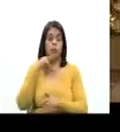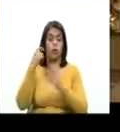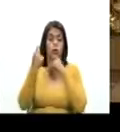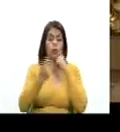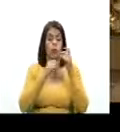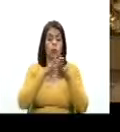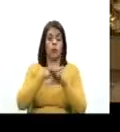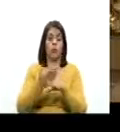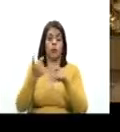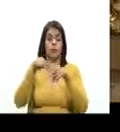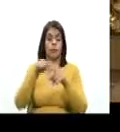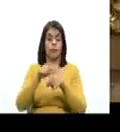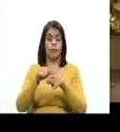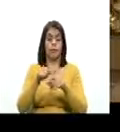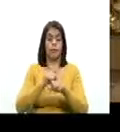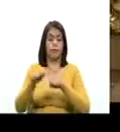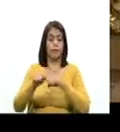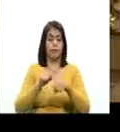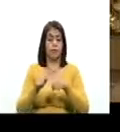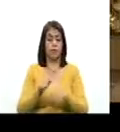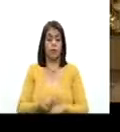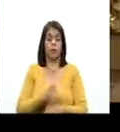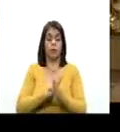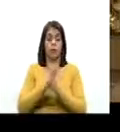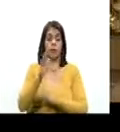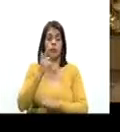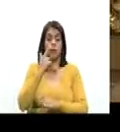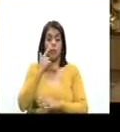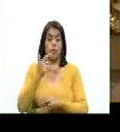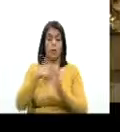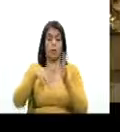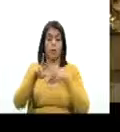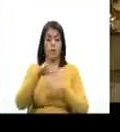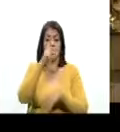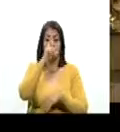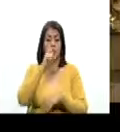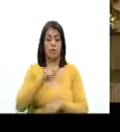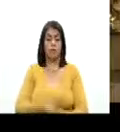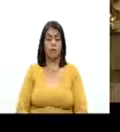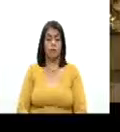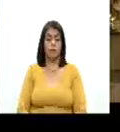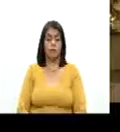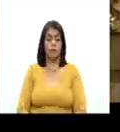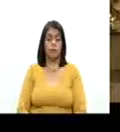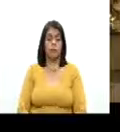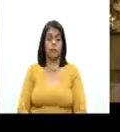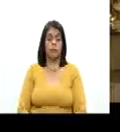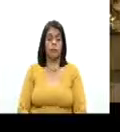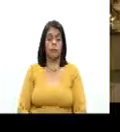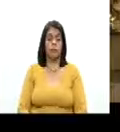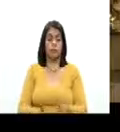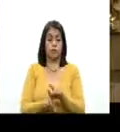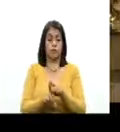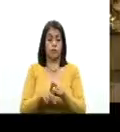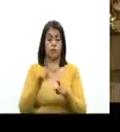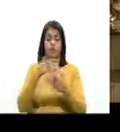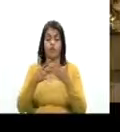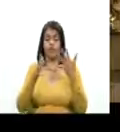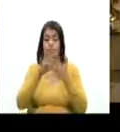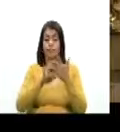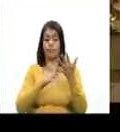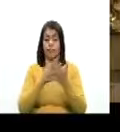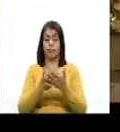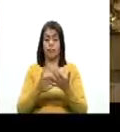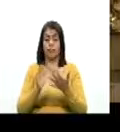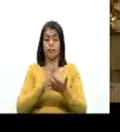porque ese odio se traduce en acción. Fíjense ese chico de 13 años que, cegado por el algoritmo como yo, fue a quitarle la